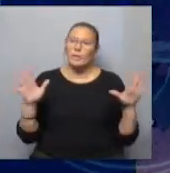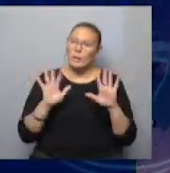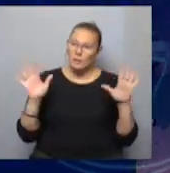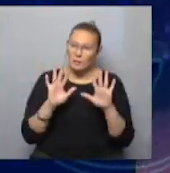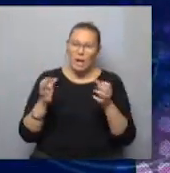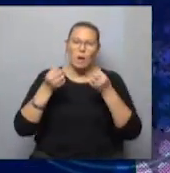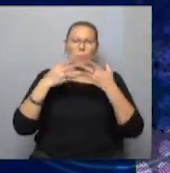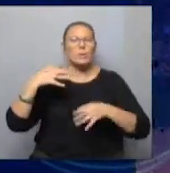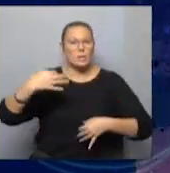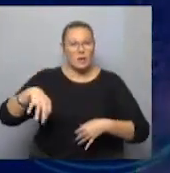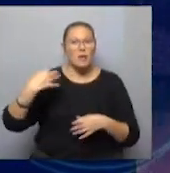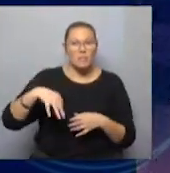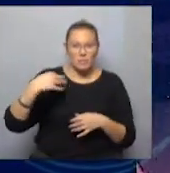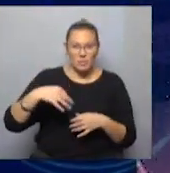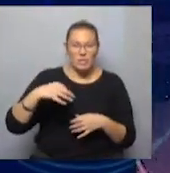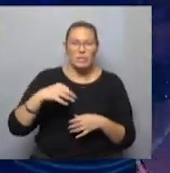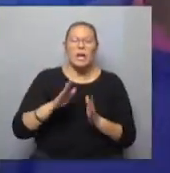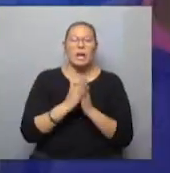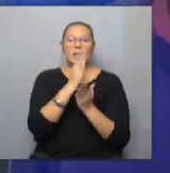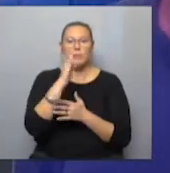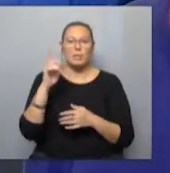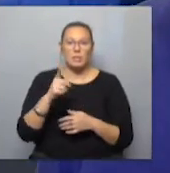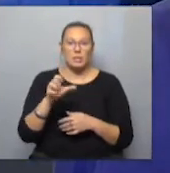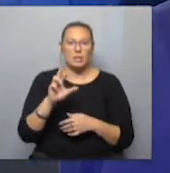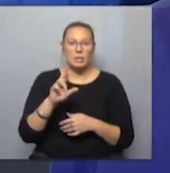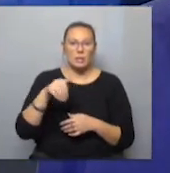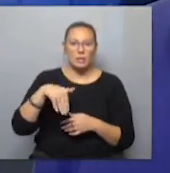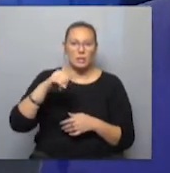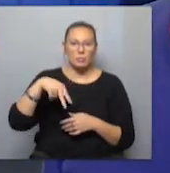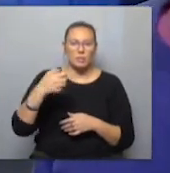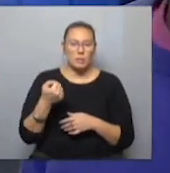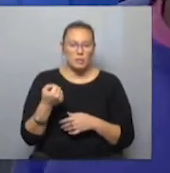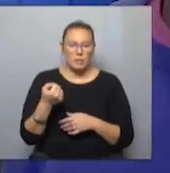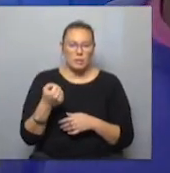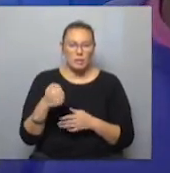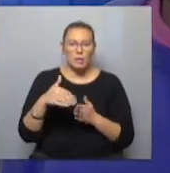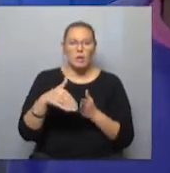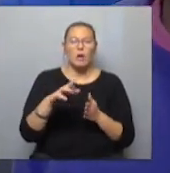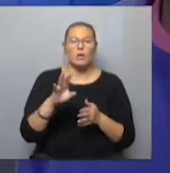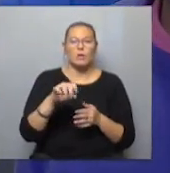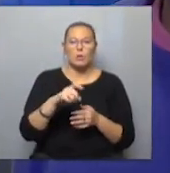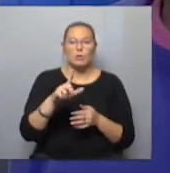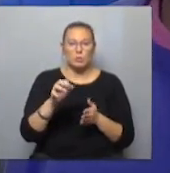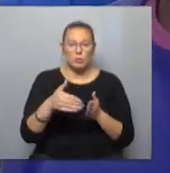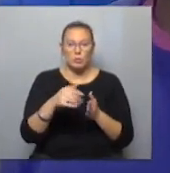Hola, ¿cómo andan? Sí, así es. Estoy en Librería Germina en este momento, que queda ubicada en Carlos Roxlo,